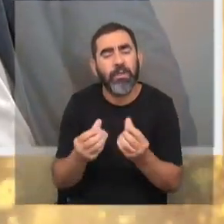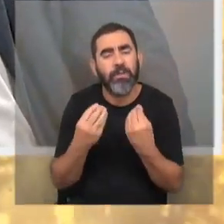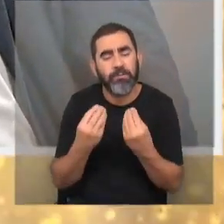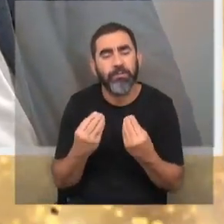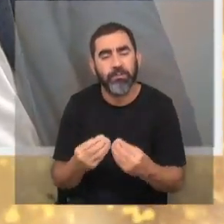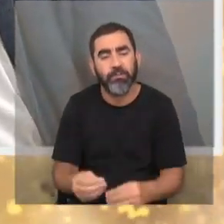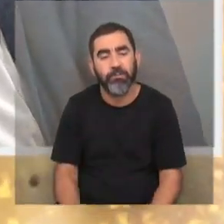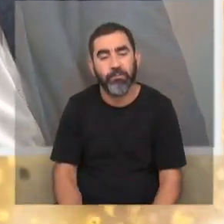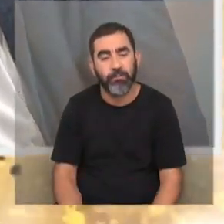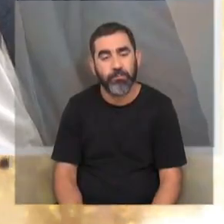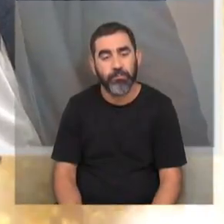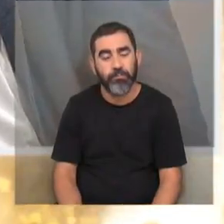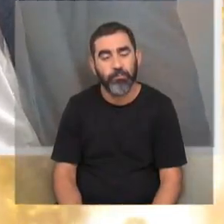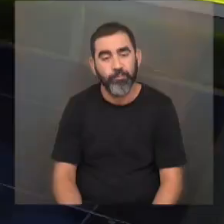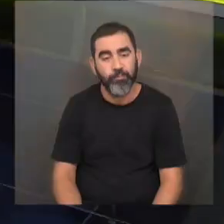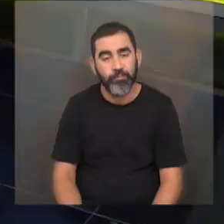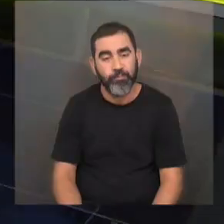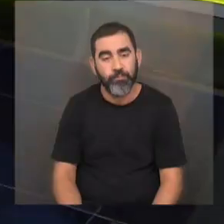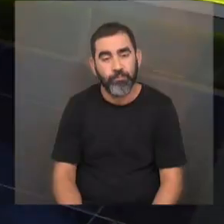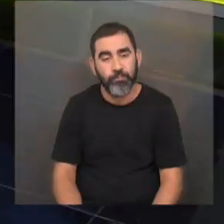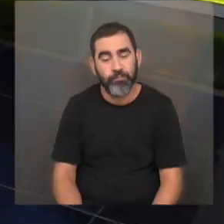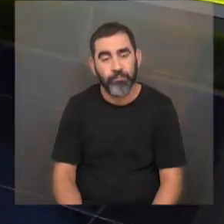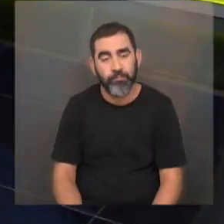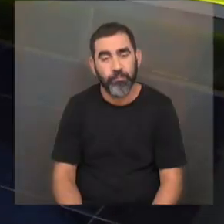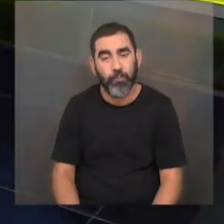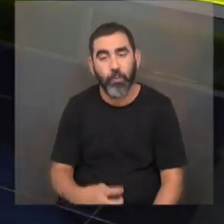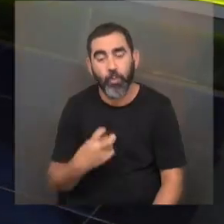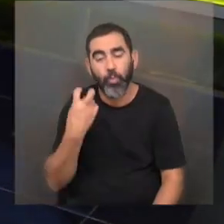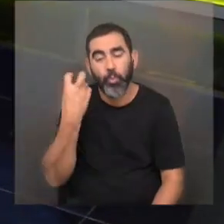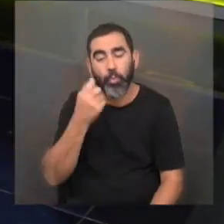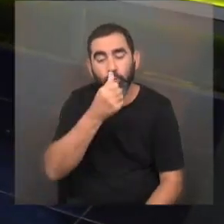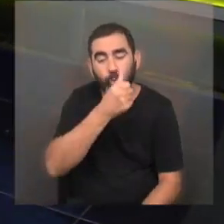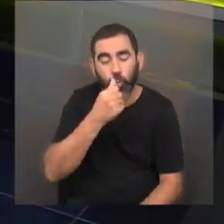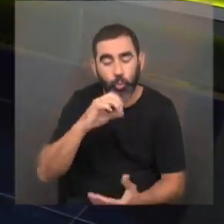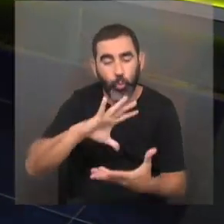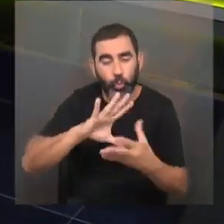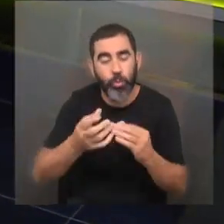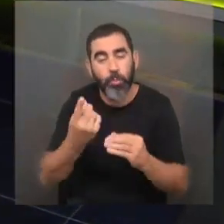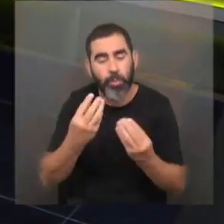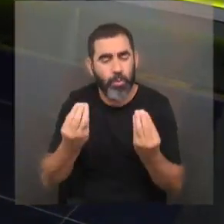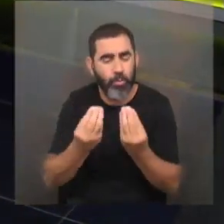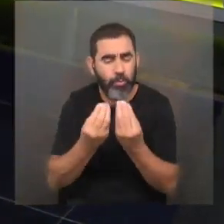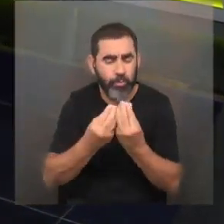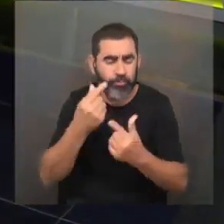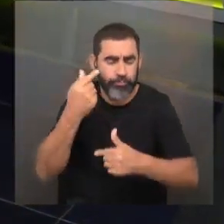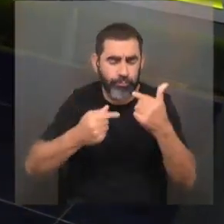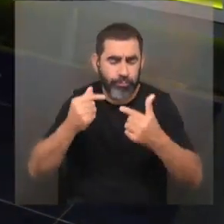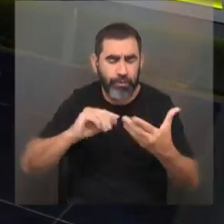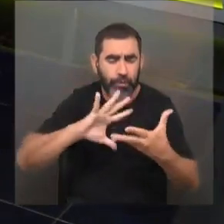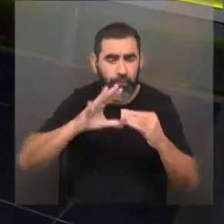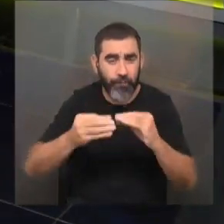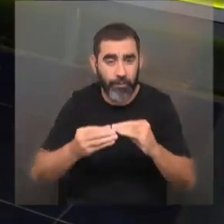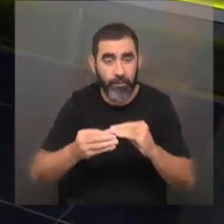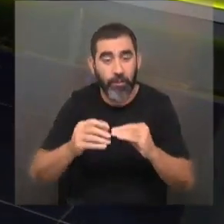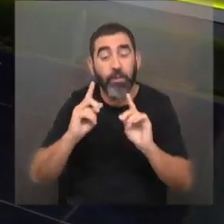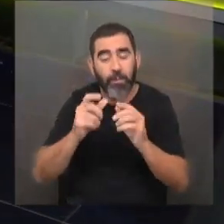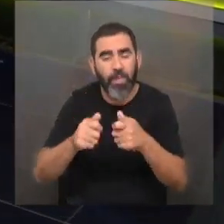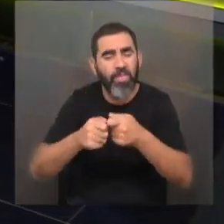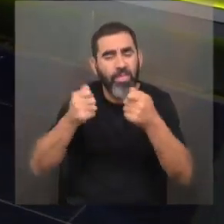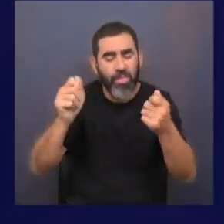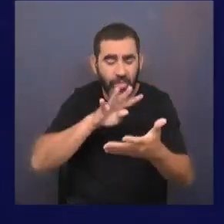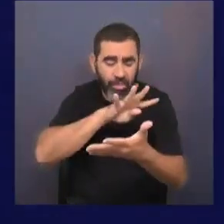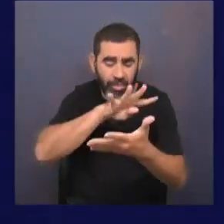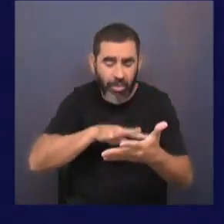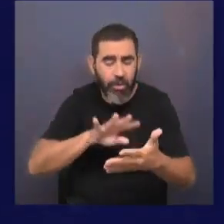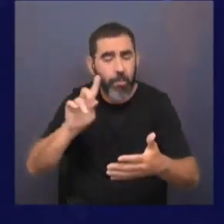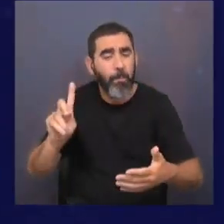ustedes trabajan con esa especulación y tratando de resolver modelos, pero hay una cantidad muy grande de aplicaciones prácticas y una que estuvo en los diarios hace poco con